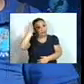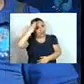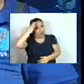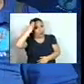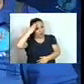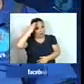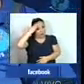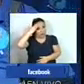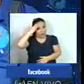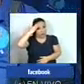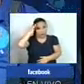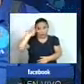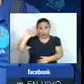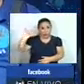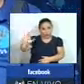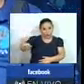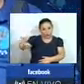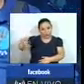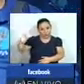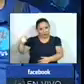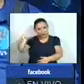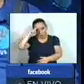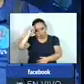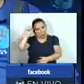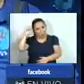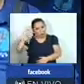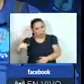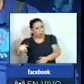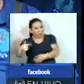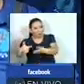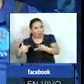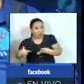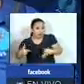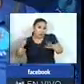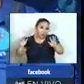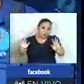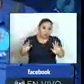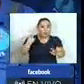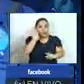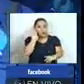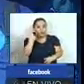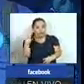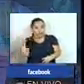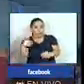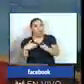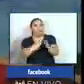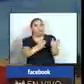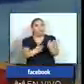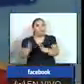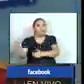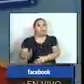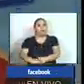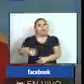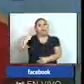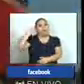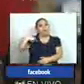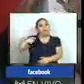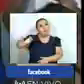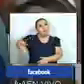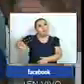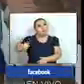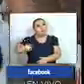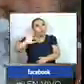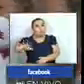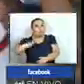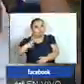ellos cometen muchas faltas y anomalías. Ahora viene lo bueno, esperemos que ellos se preparen también. El juez Quinto de Paz programó